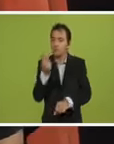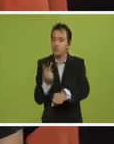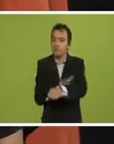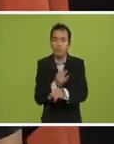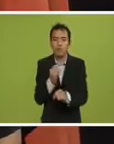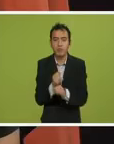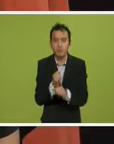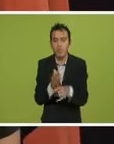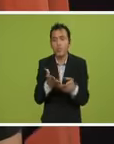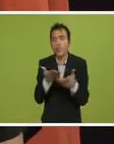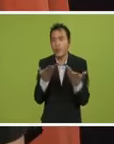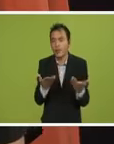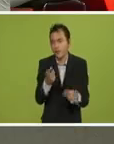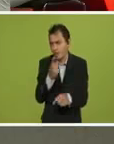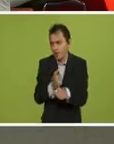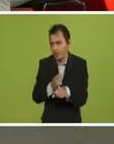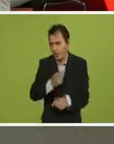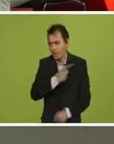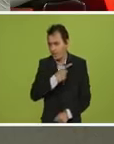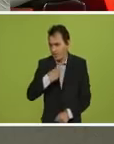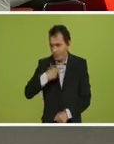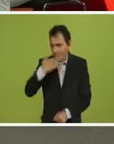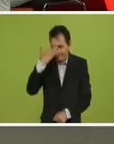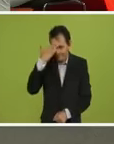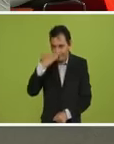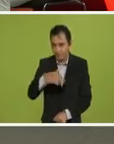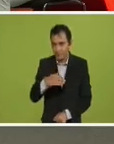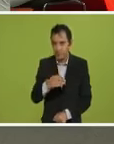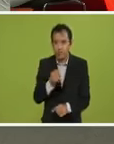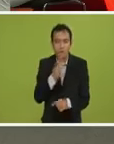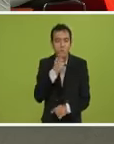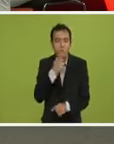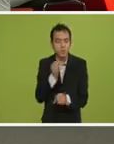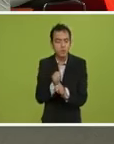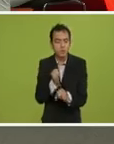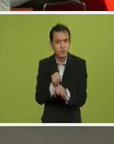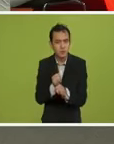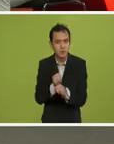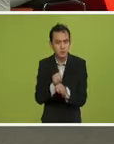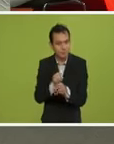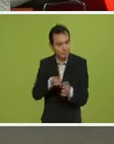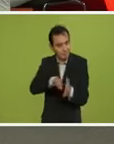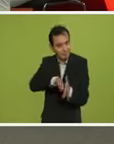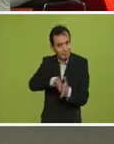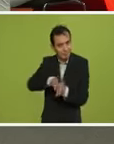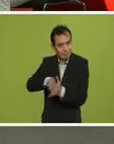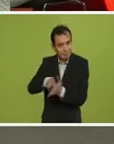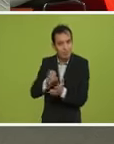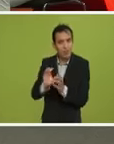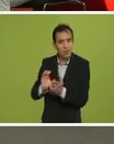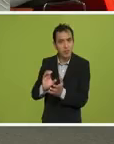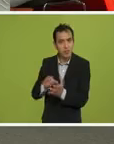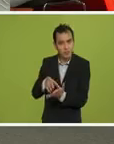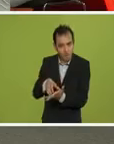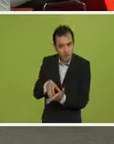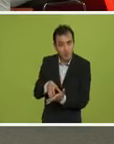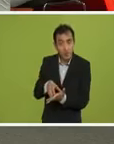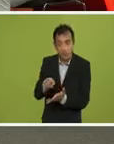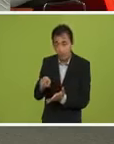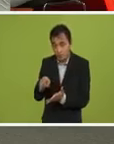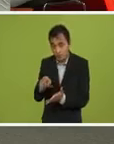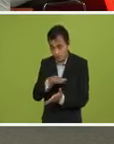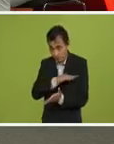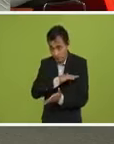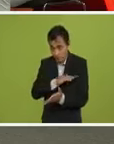internet. Sí, cierto. Entonces, lo primero que deberíamos hacer es que el uso de internet debería estar restringido. Deberíamos poder saber que